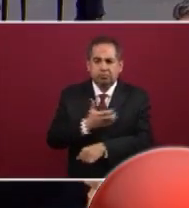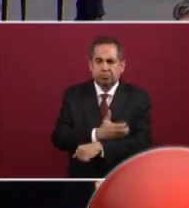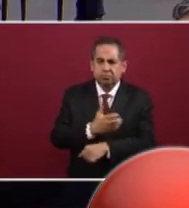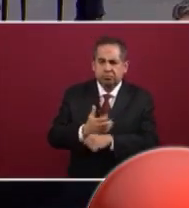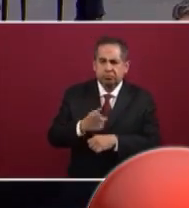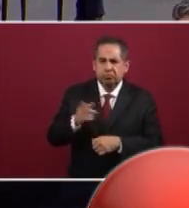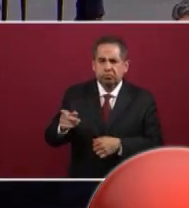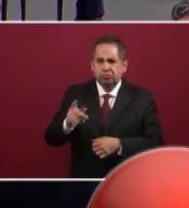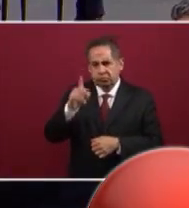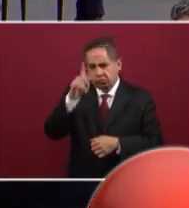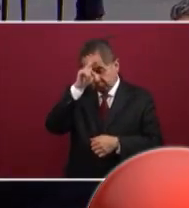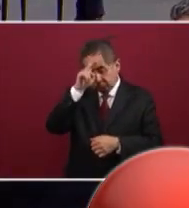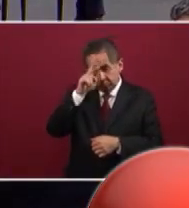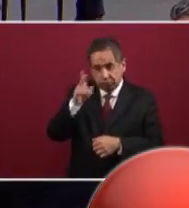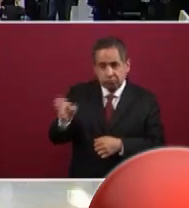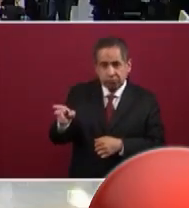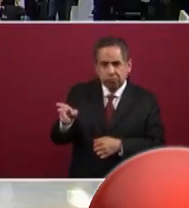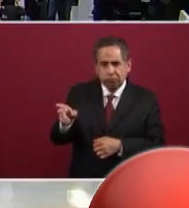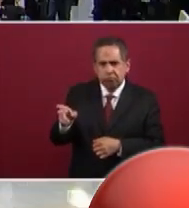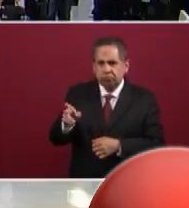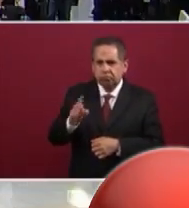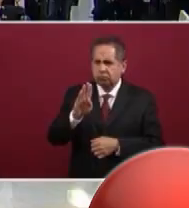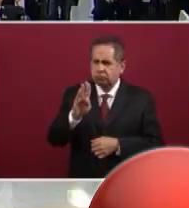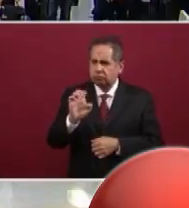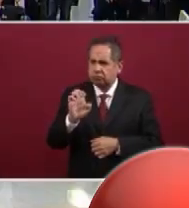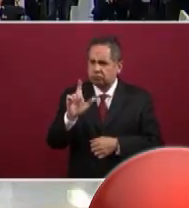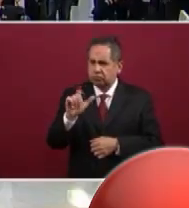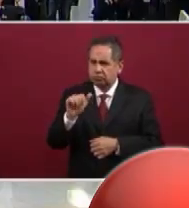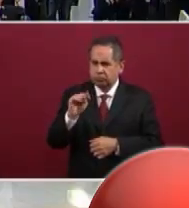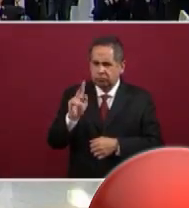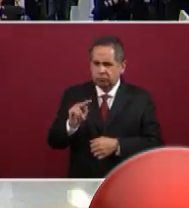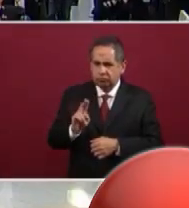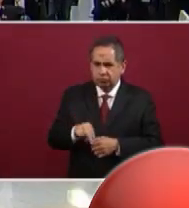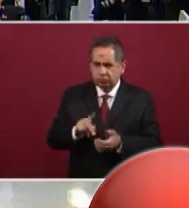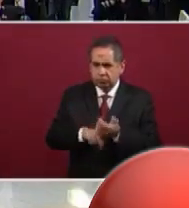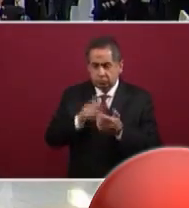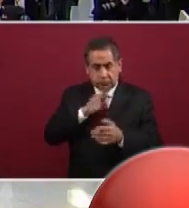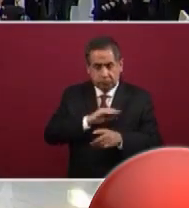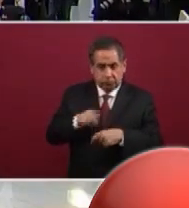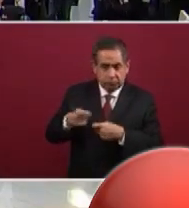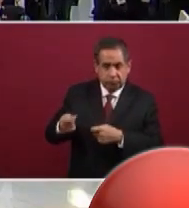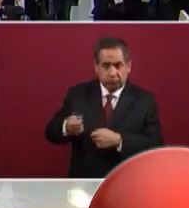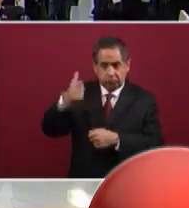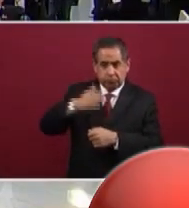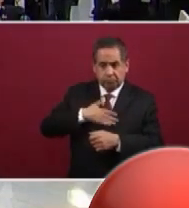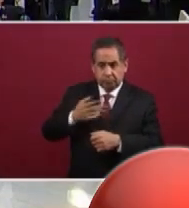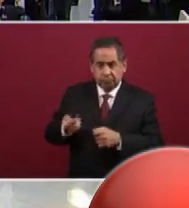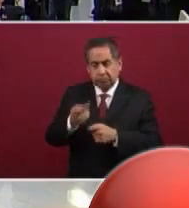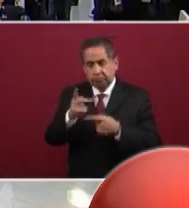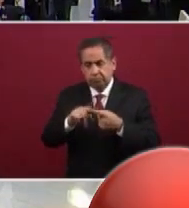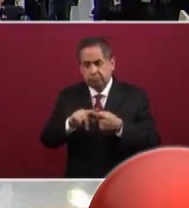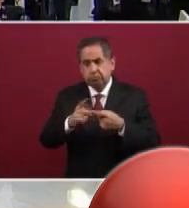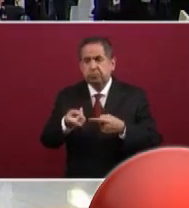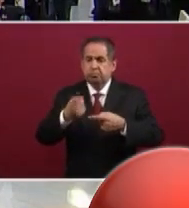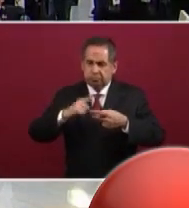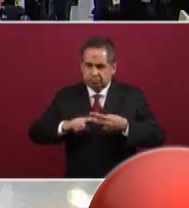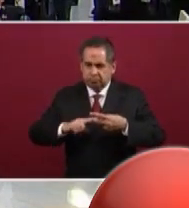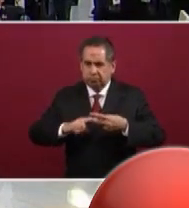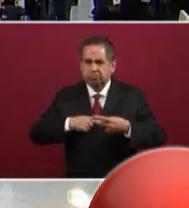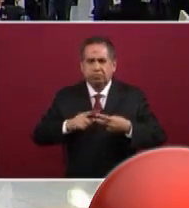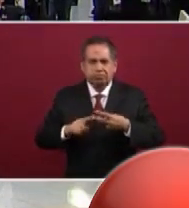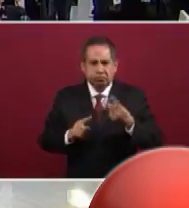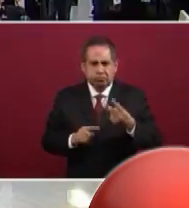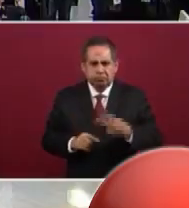compañero peruano Belmont, si puedo darle mi primera pregunta y nada más hacerle